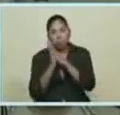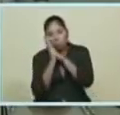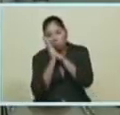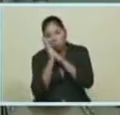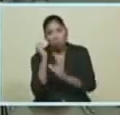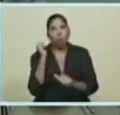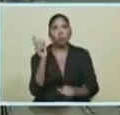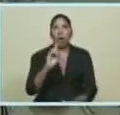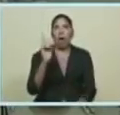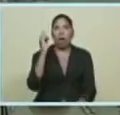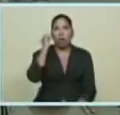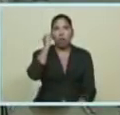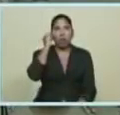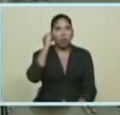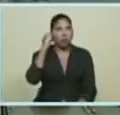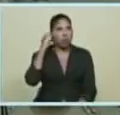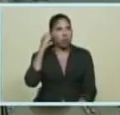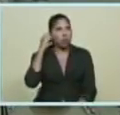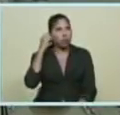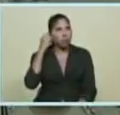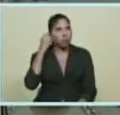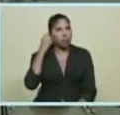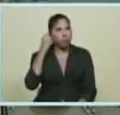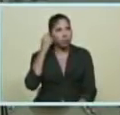con esa capacidad especial